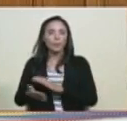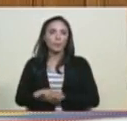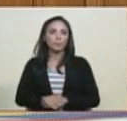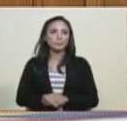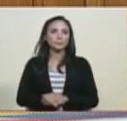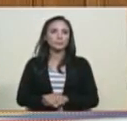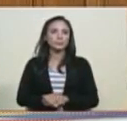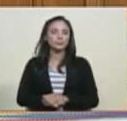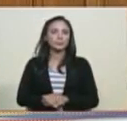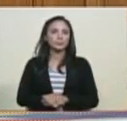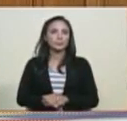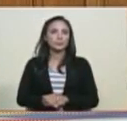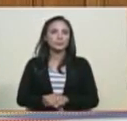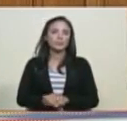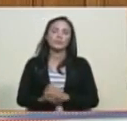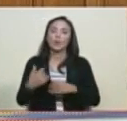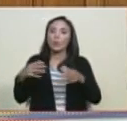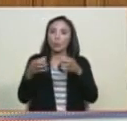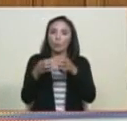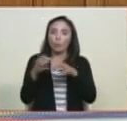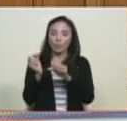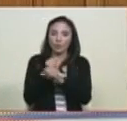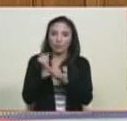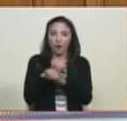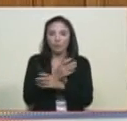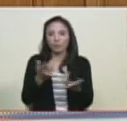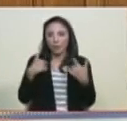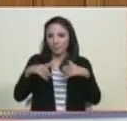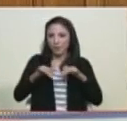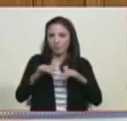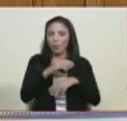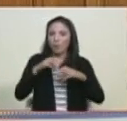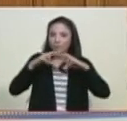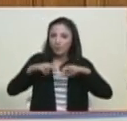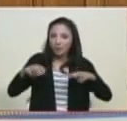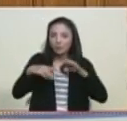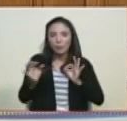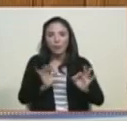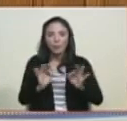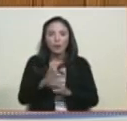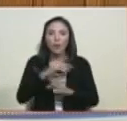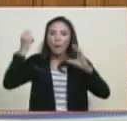El equipo de trabajo, investigación, me preparó